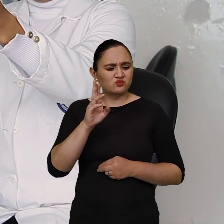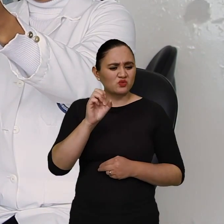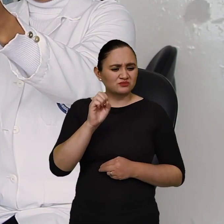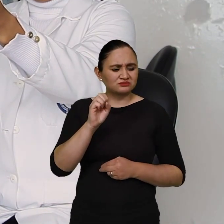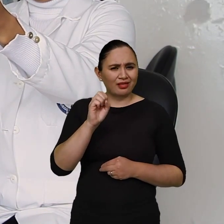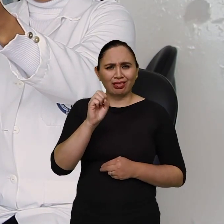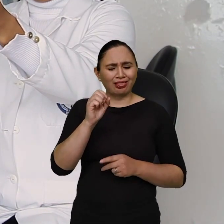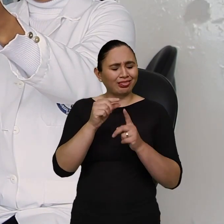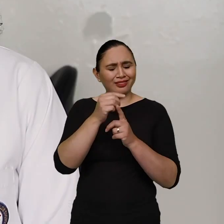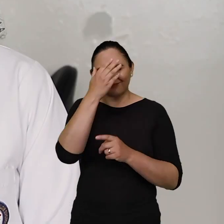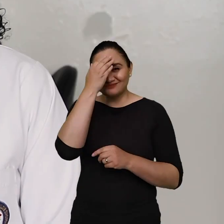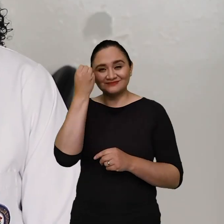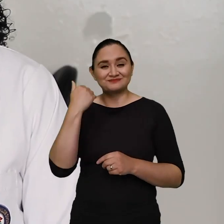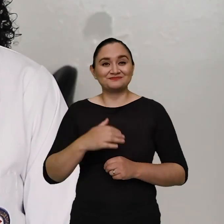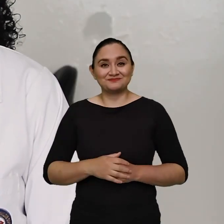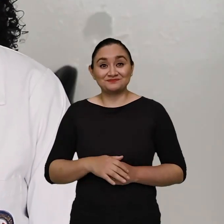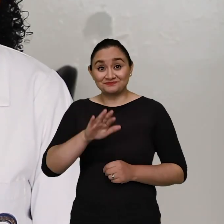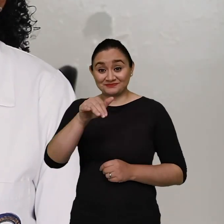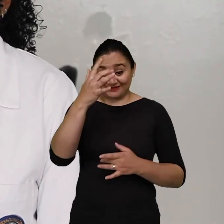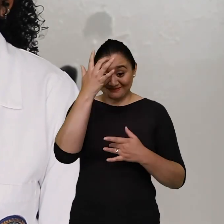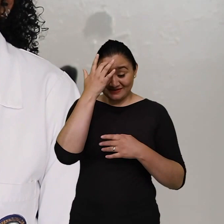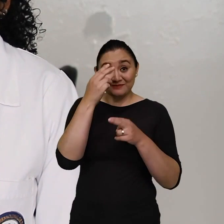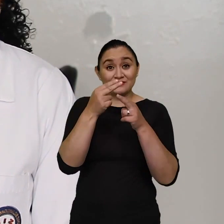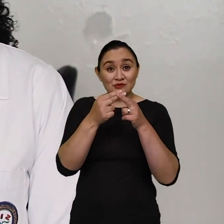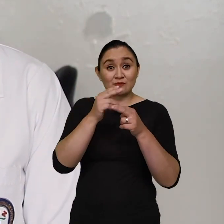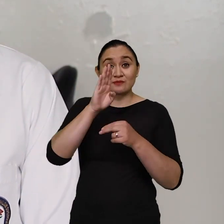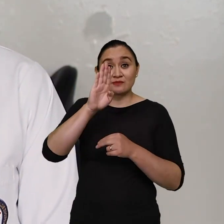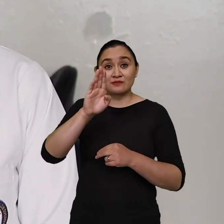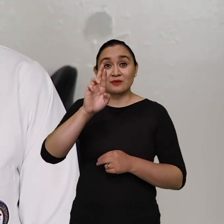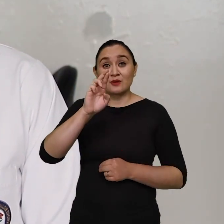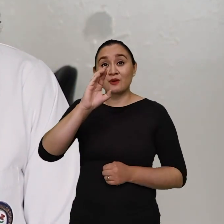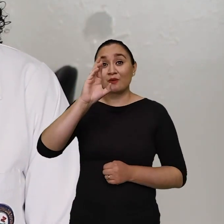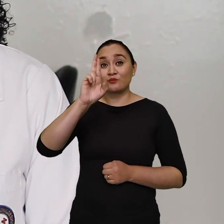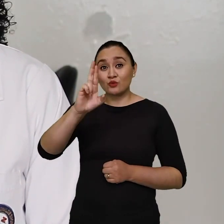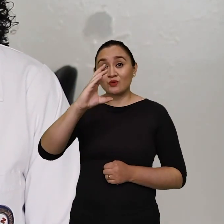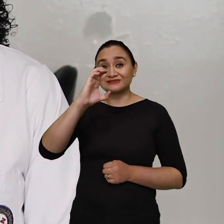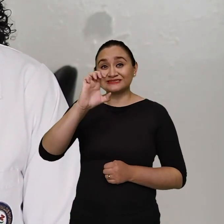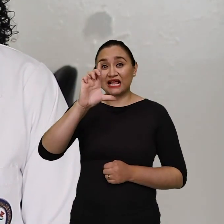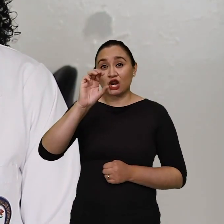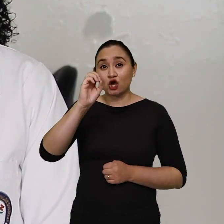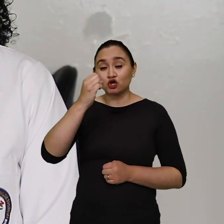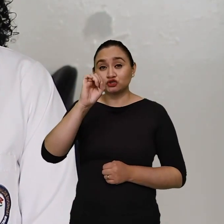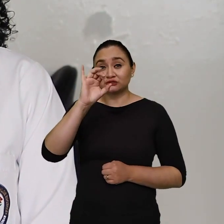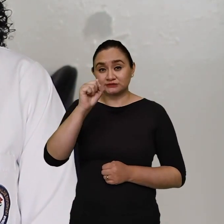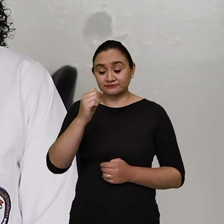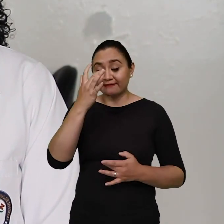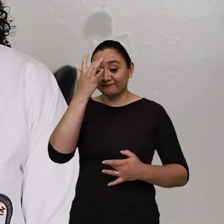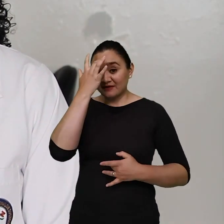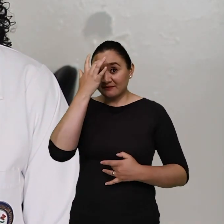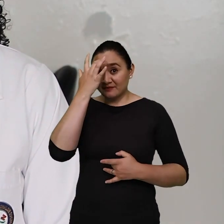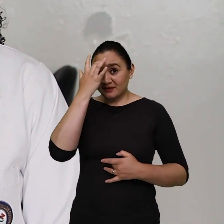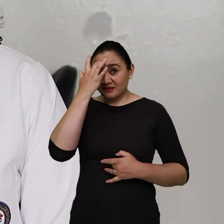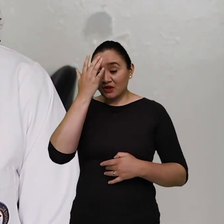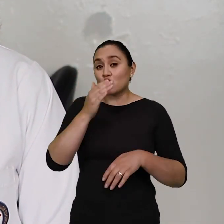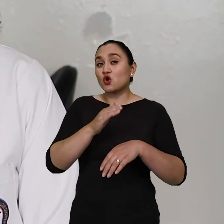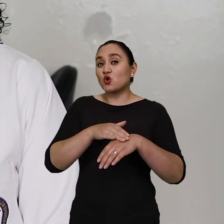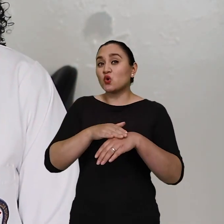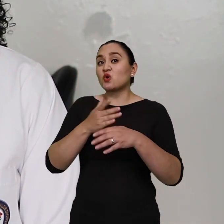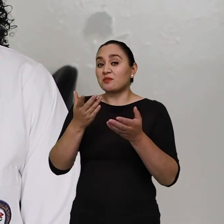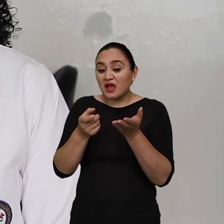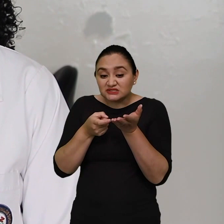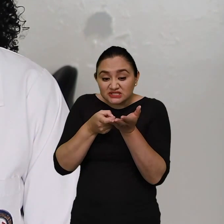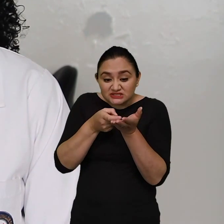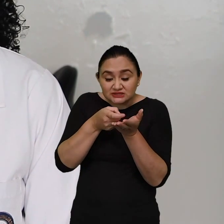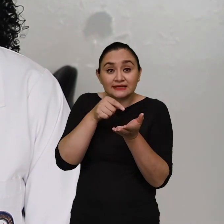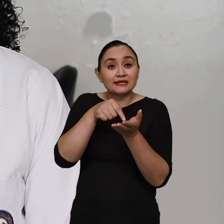Ay, no me acuerdo. Es brucelosis, Rada. La brucelosis es una enfermedad infectocontagiosa causada por bacterias que se